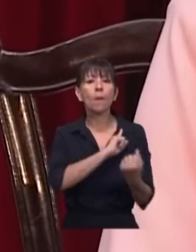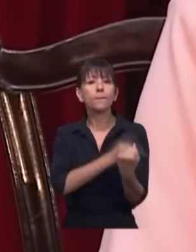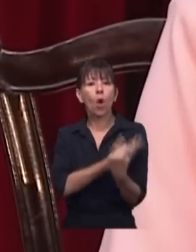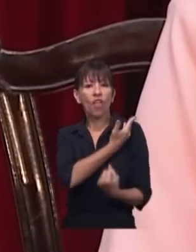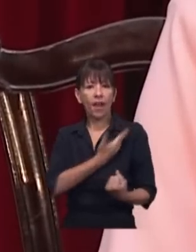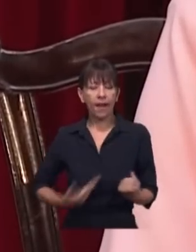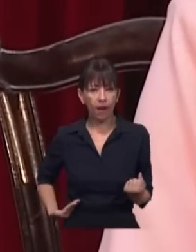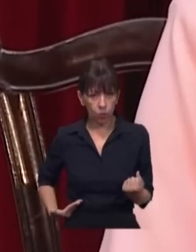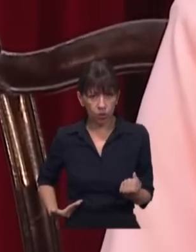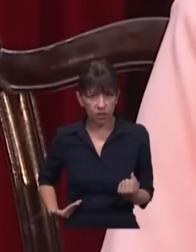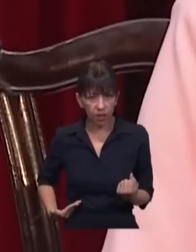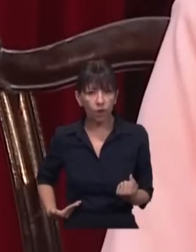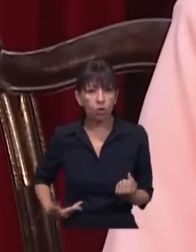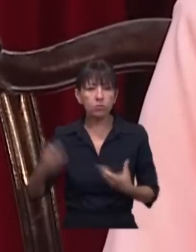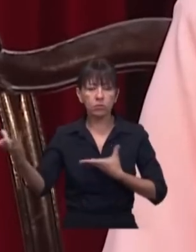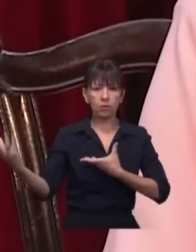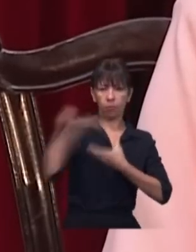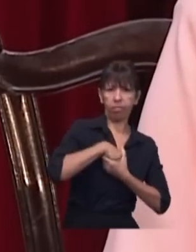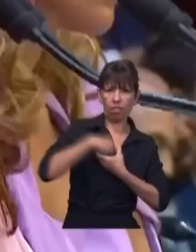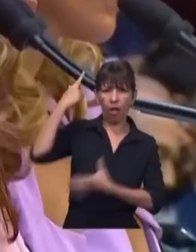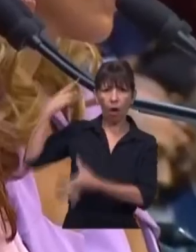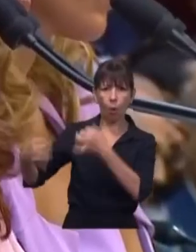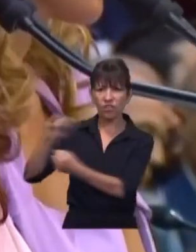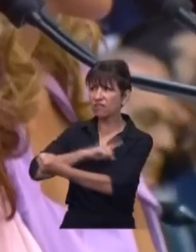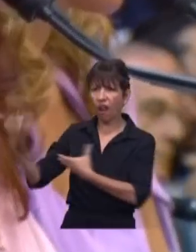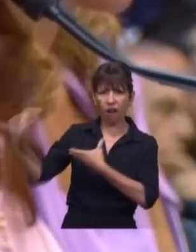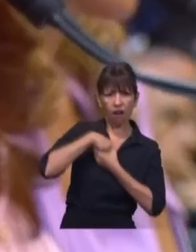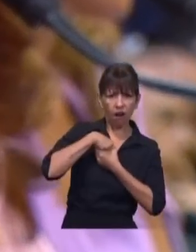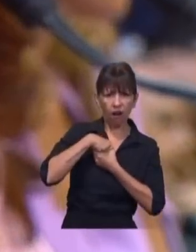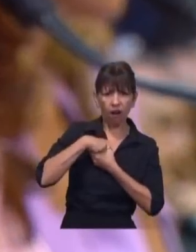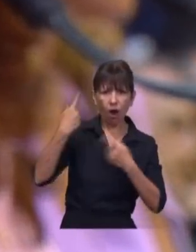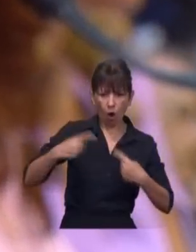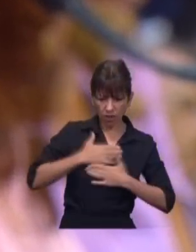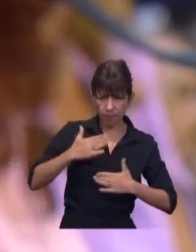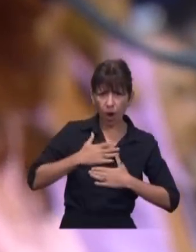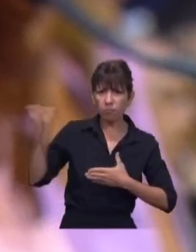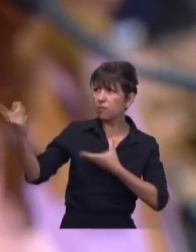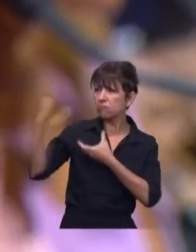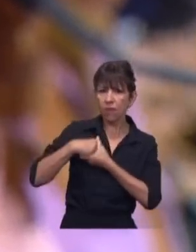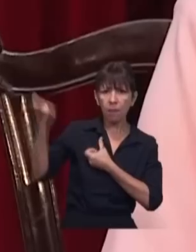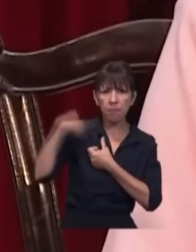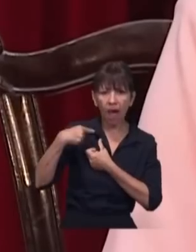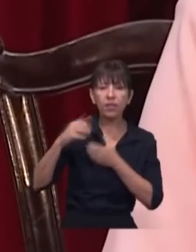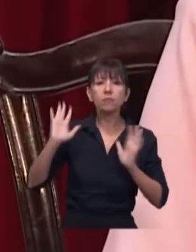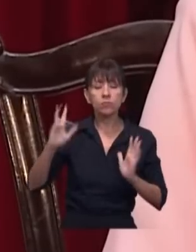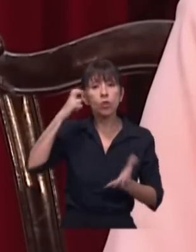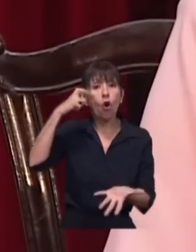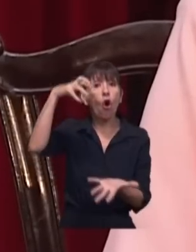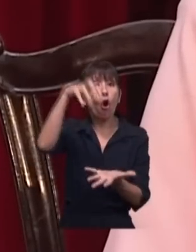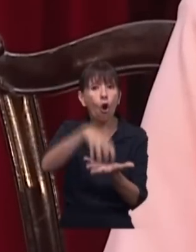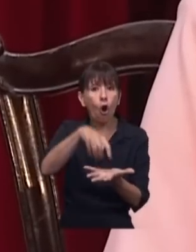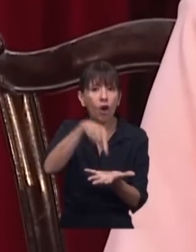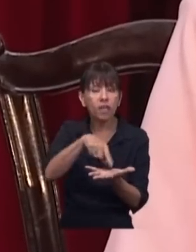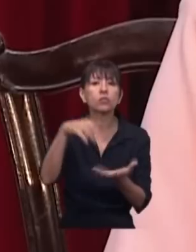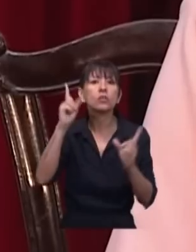Ejecutivo padeció la intromisión del Poder Judicial en funciones que le son propias, este mismo Congreso debió soportar